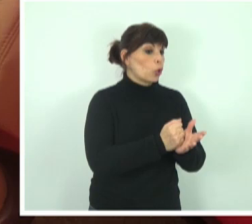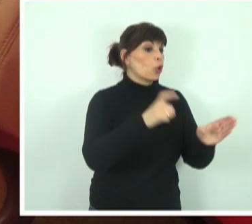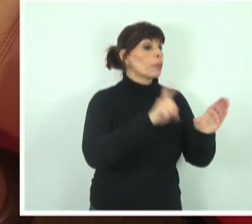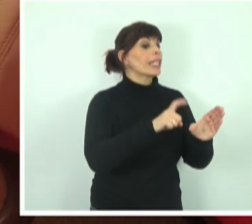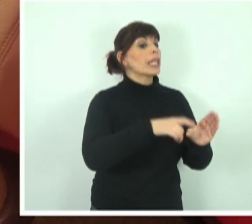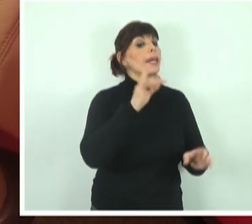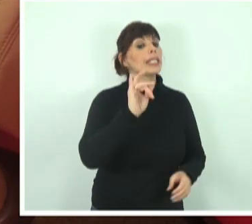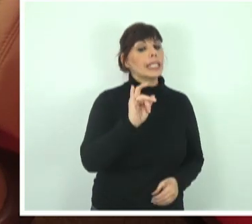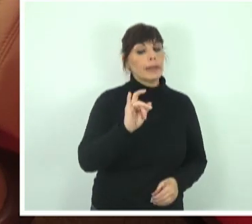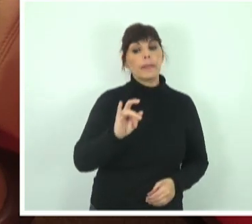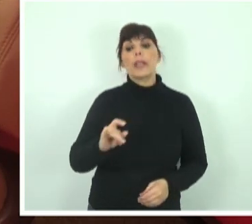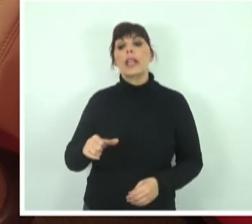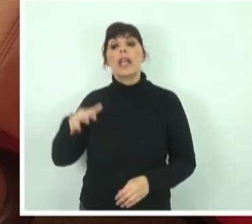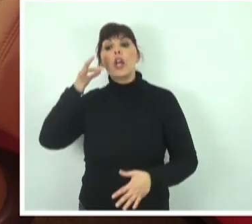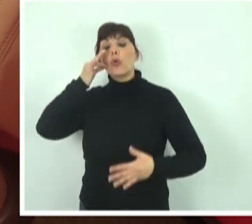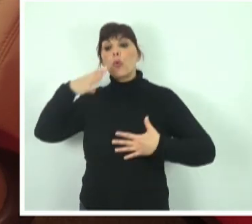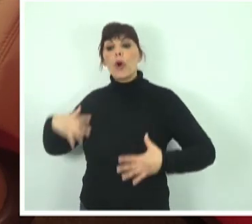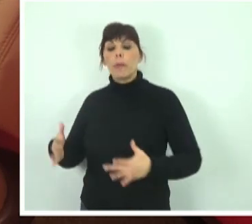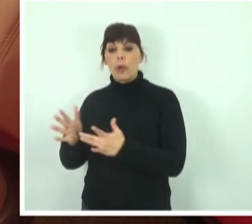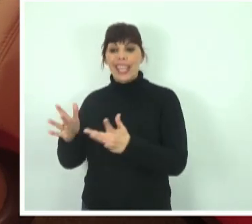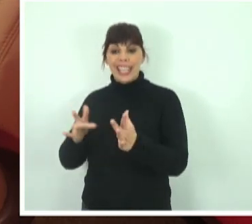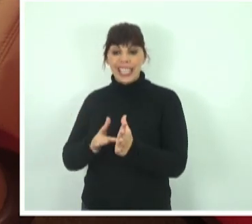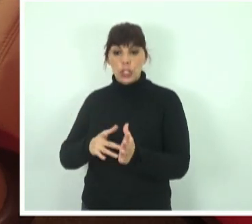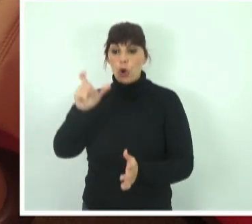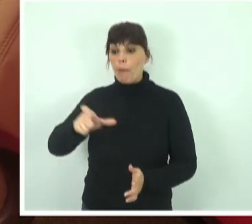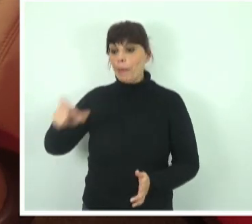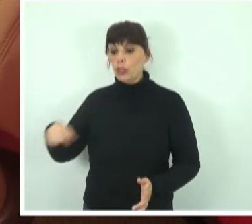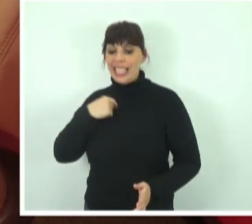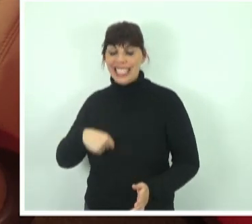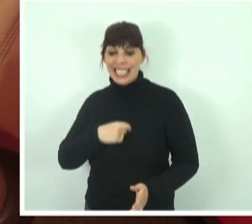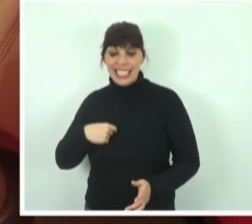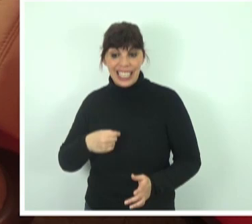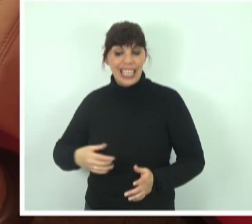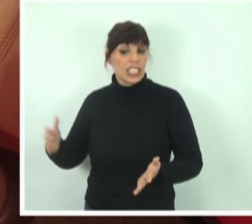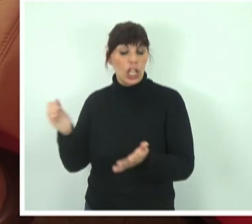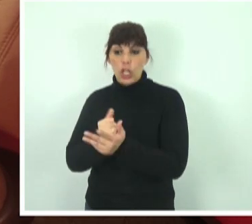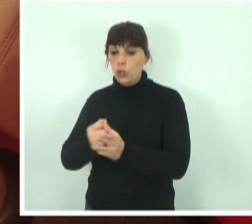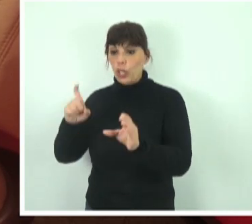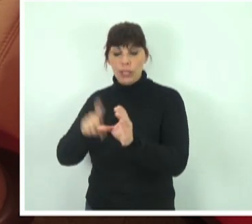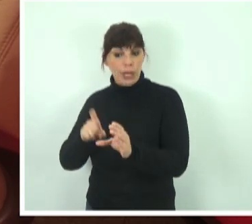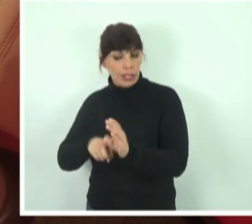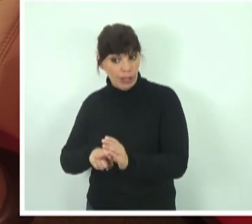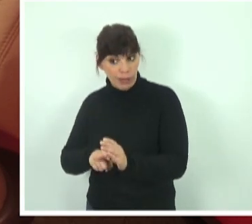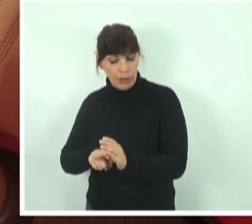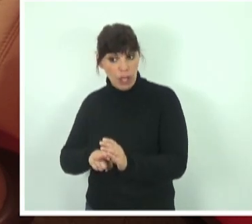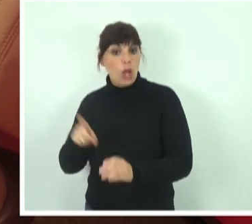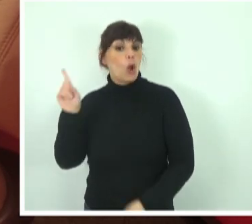parte del cuerpo? No. ¿Por qué no? Porque hay algunos que no quieren estar bajo